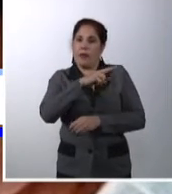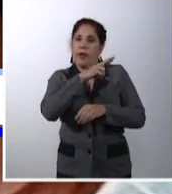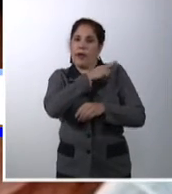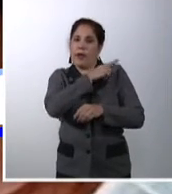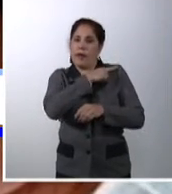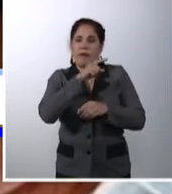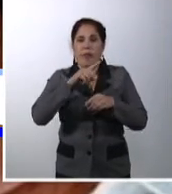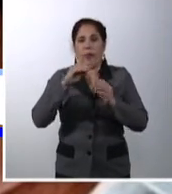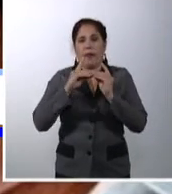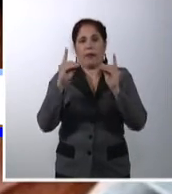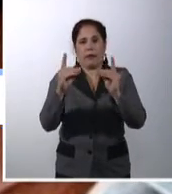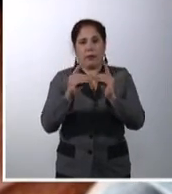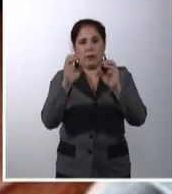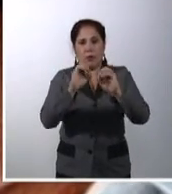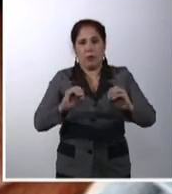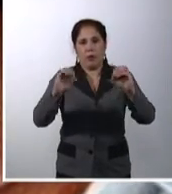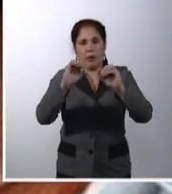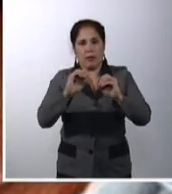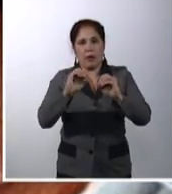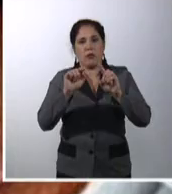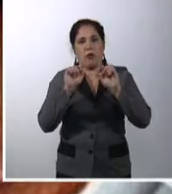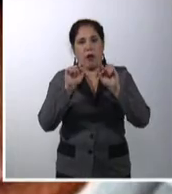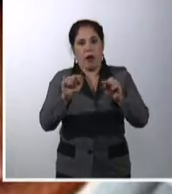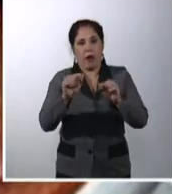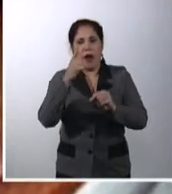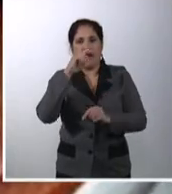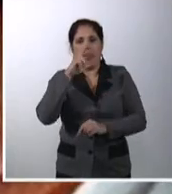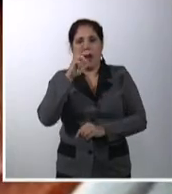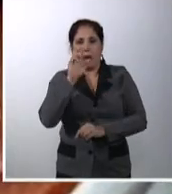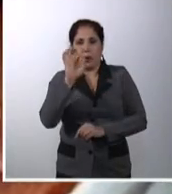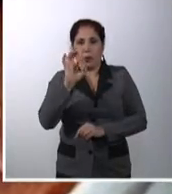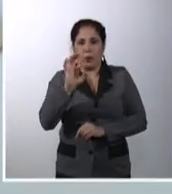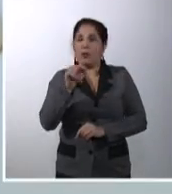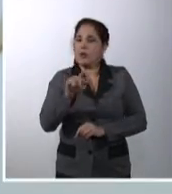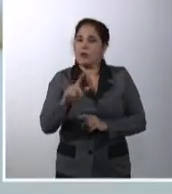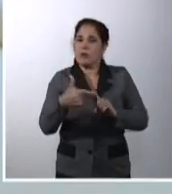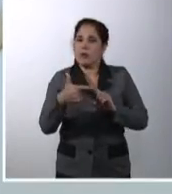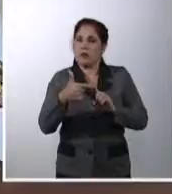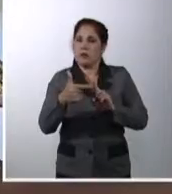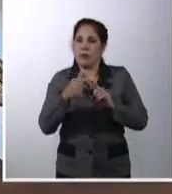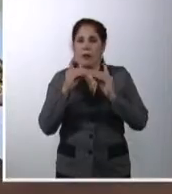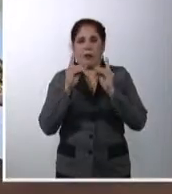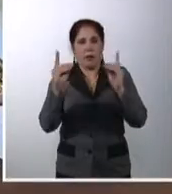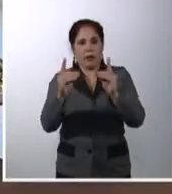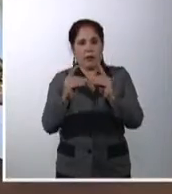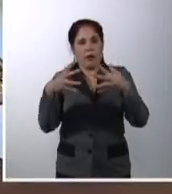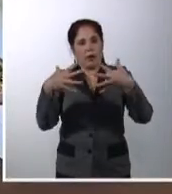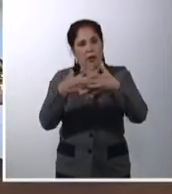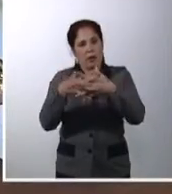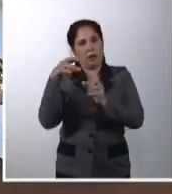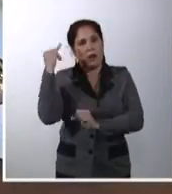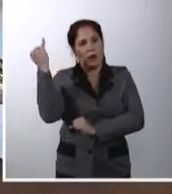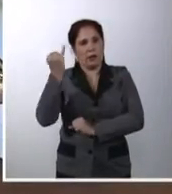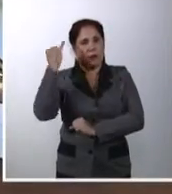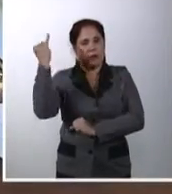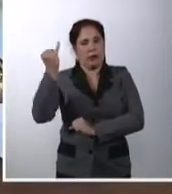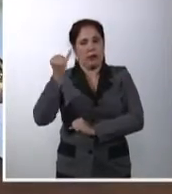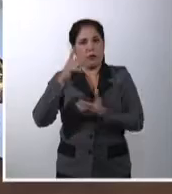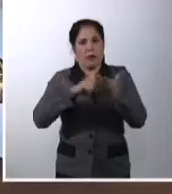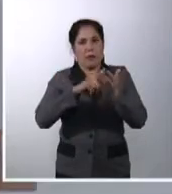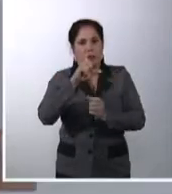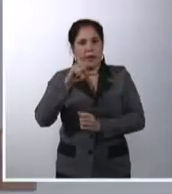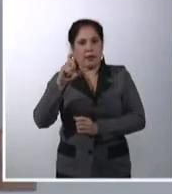de Organización y Política de Cuadros, Abelardo Álvarez Gil, y el vicejefe del Departamento de Relaciones Internacionales del Comité